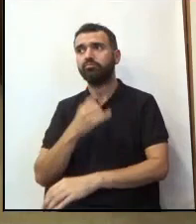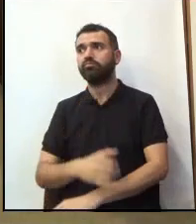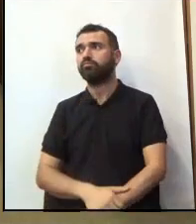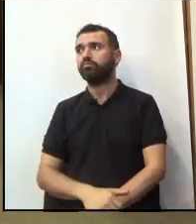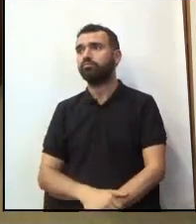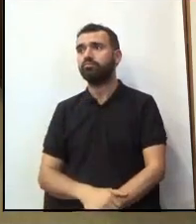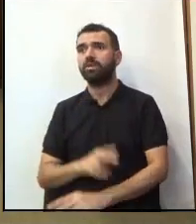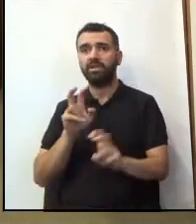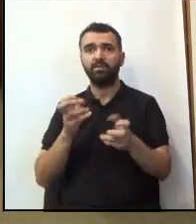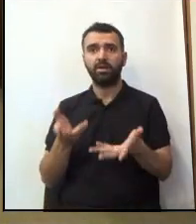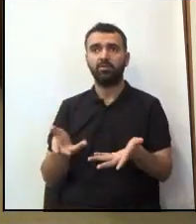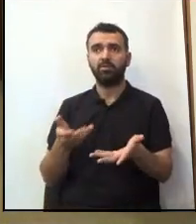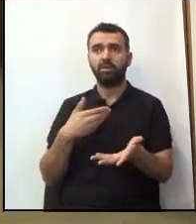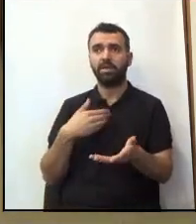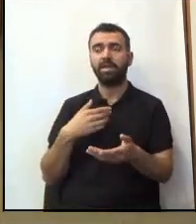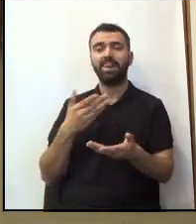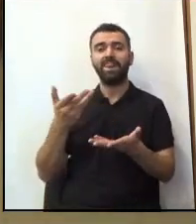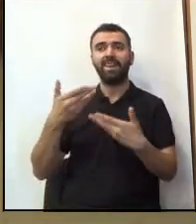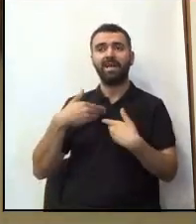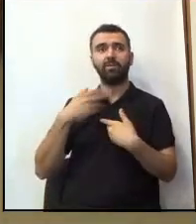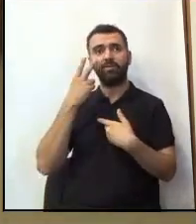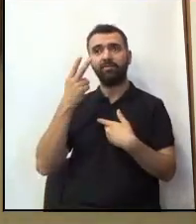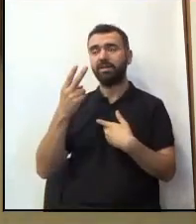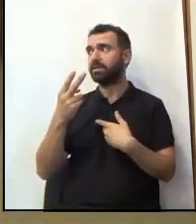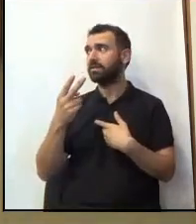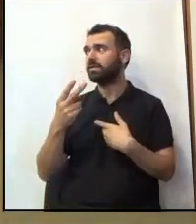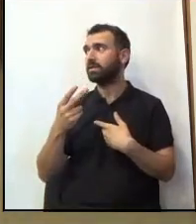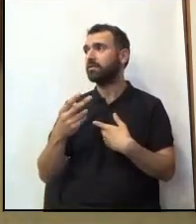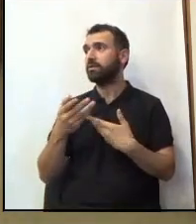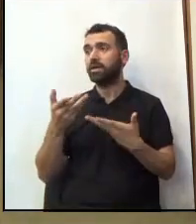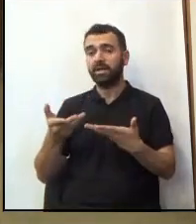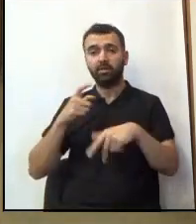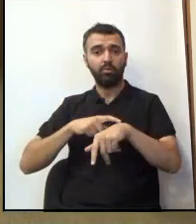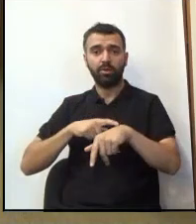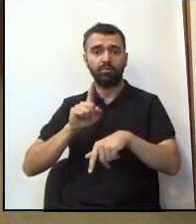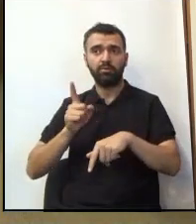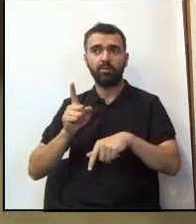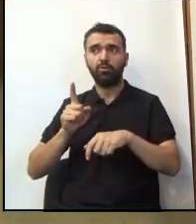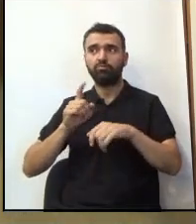Pero el tema es ahora. El tema es si estamos saliendo ahora. No, ahora, en este momento consejo. No estamos saliendo.